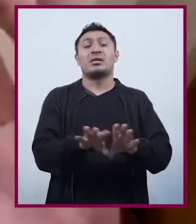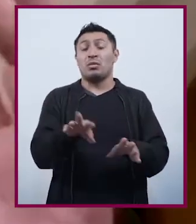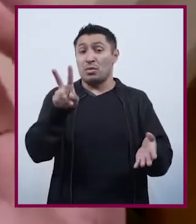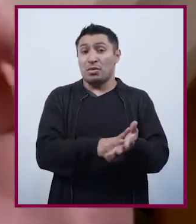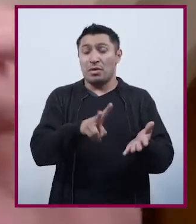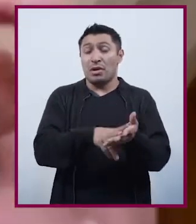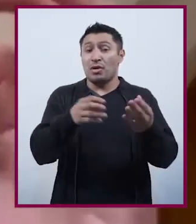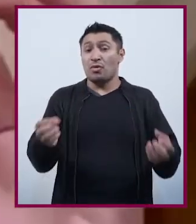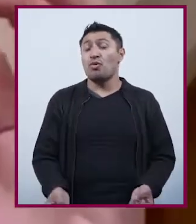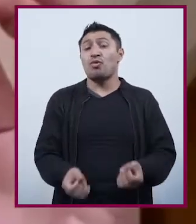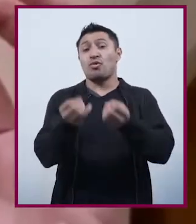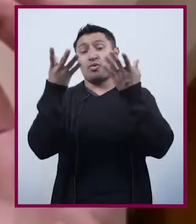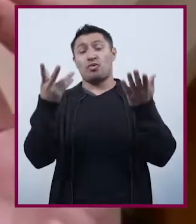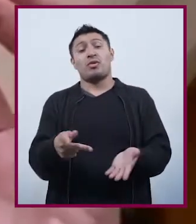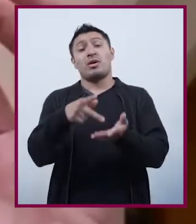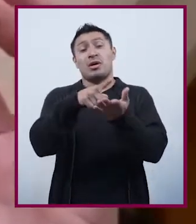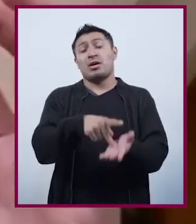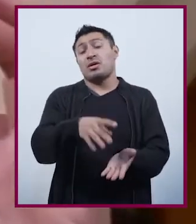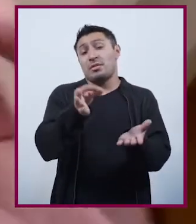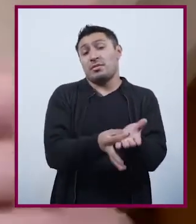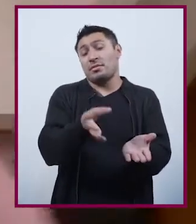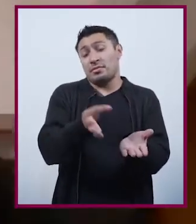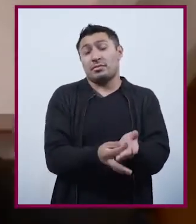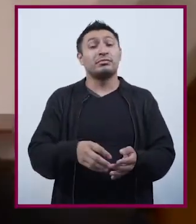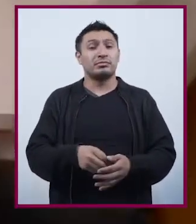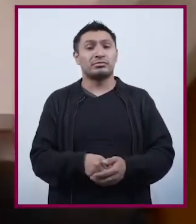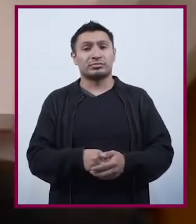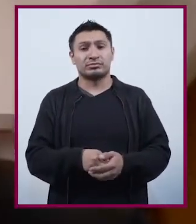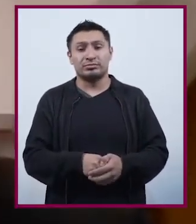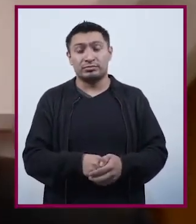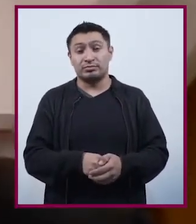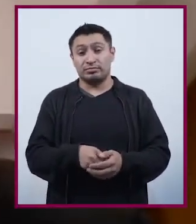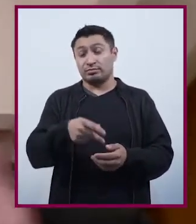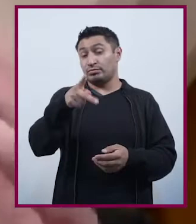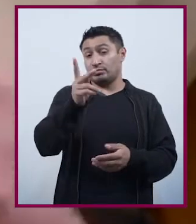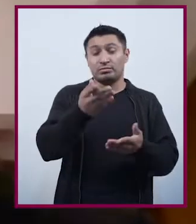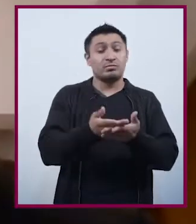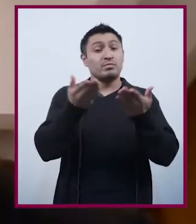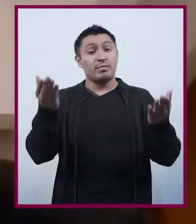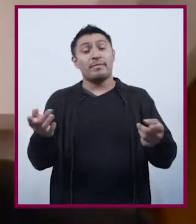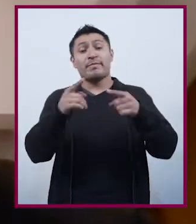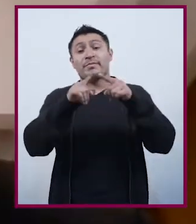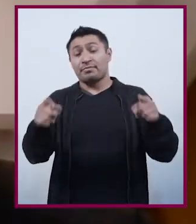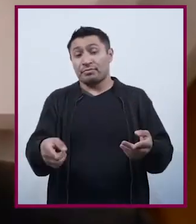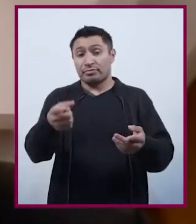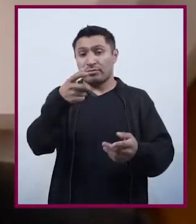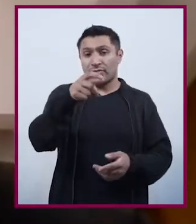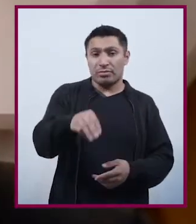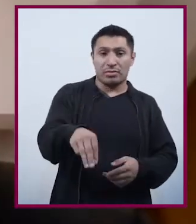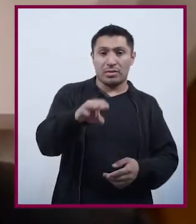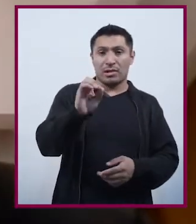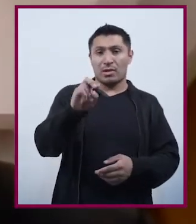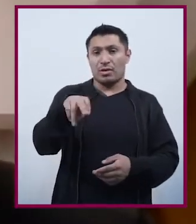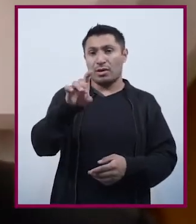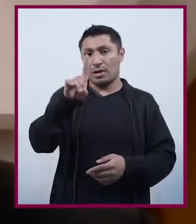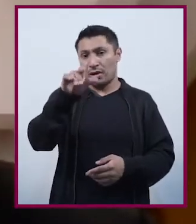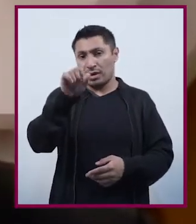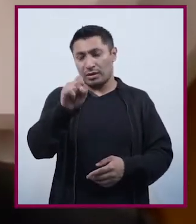decir, valían por la cantidad de metal que contenían. Ahora las